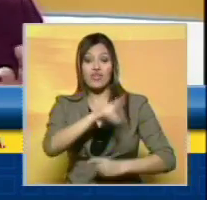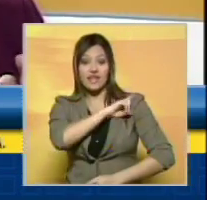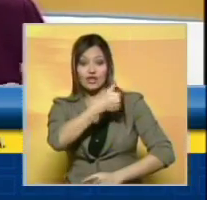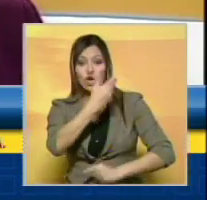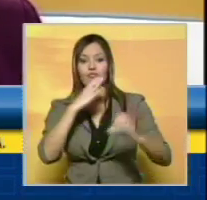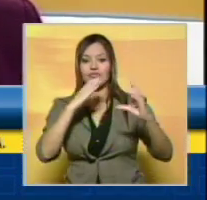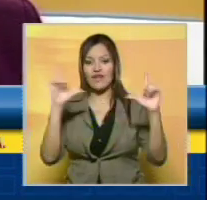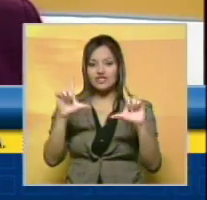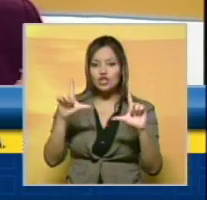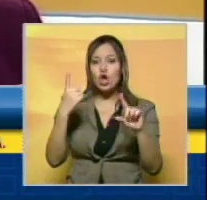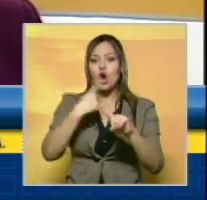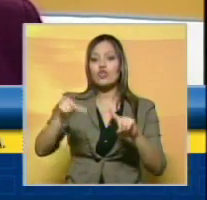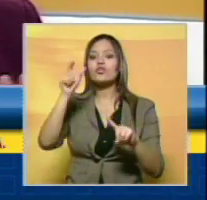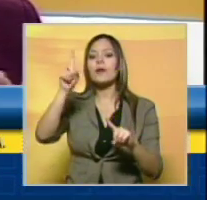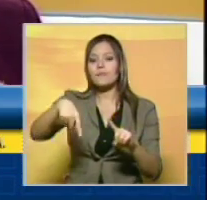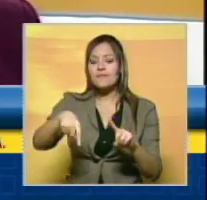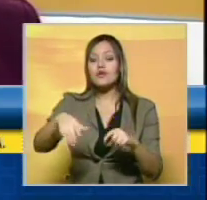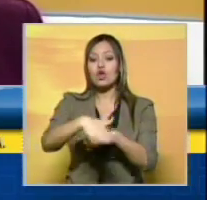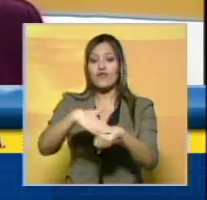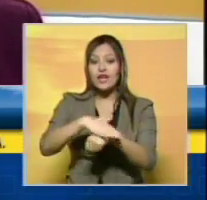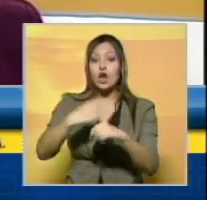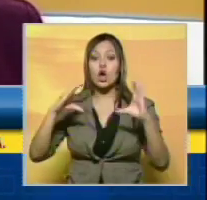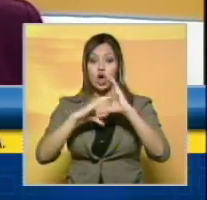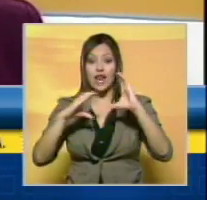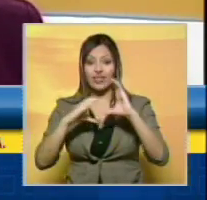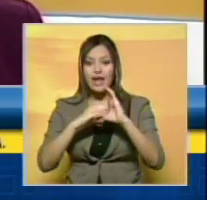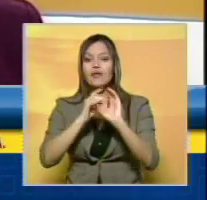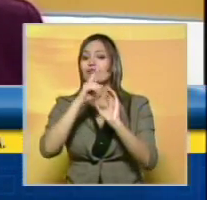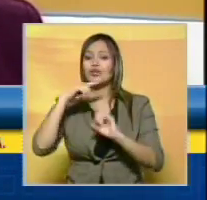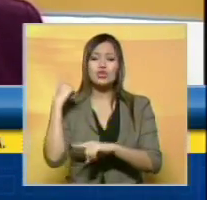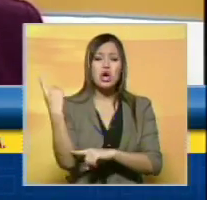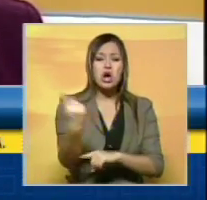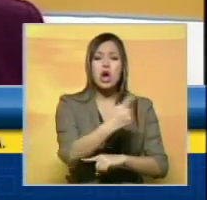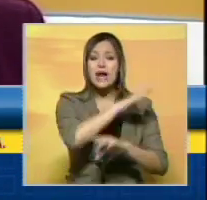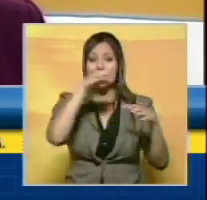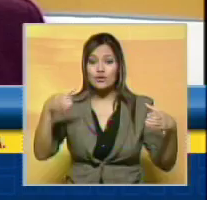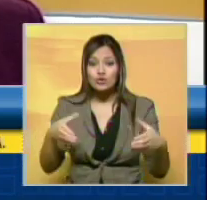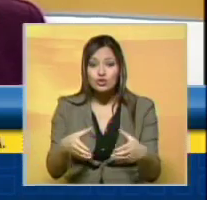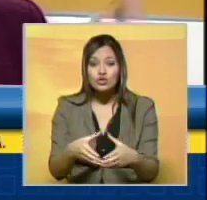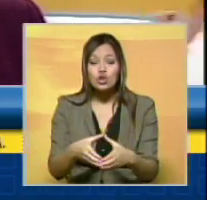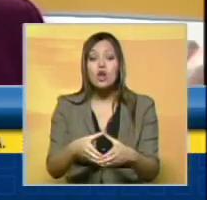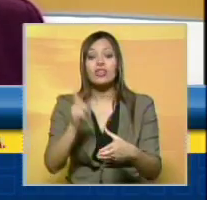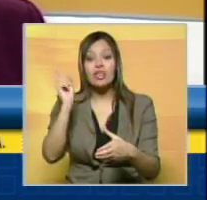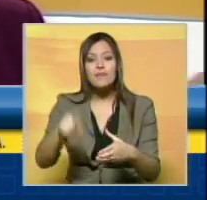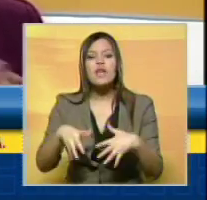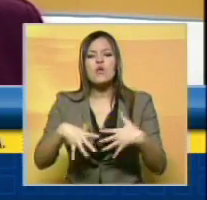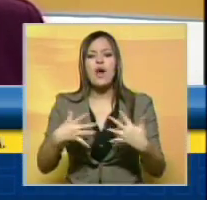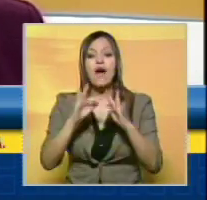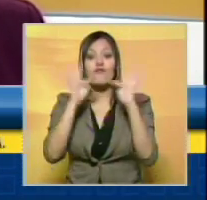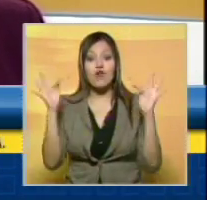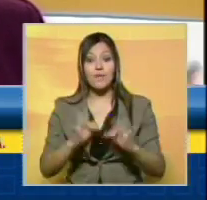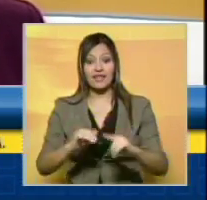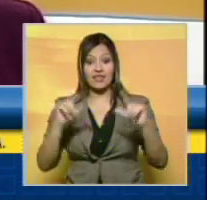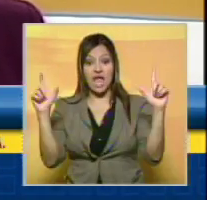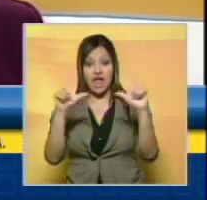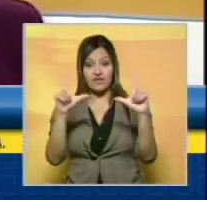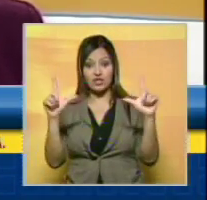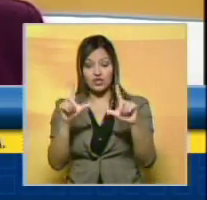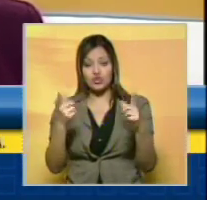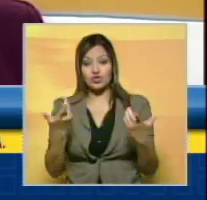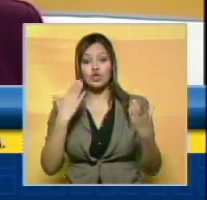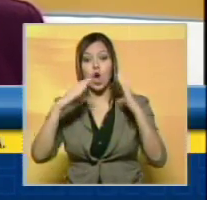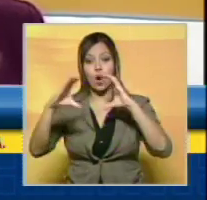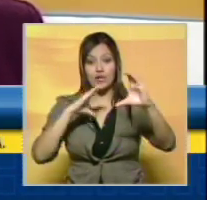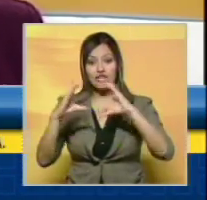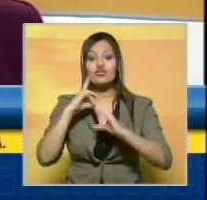medios y también representantes del gobierno y CONATEL, y un poco yo creo que definir cuál es el modelo de televisión, el modelo de medios